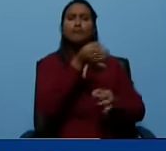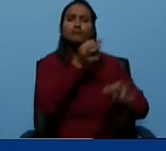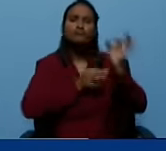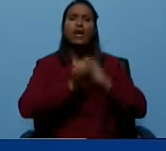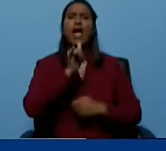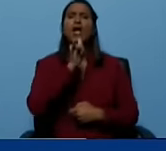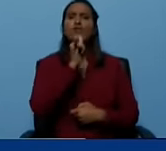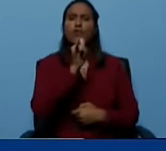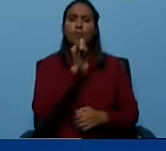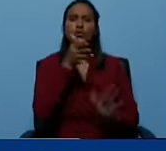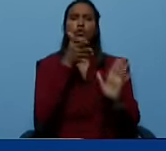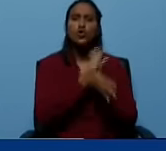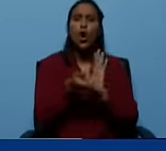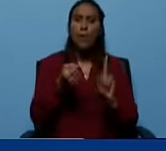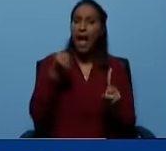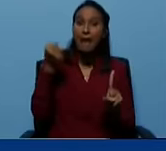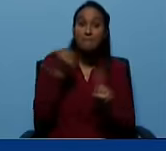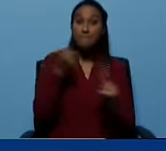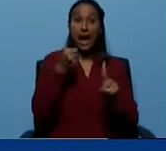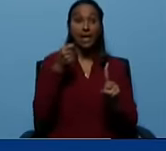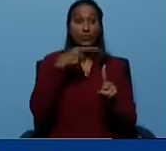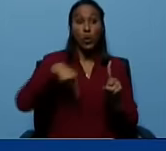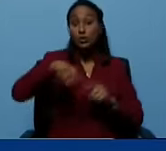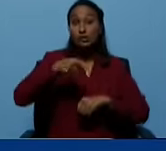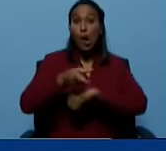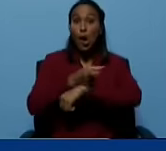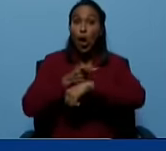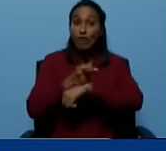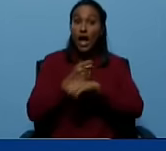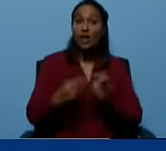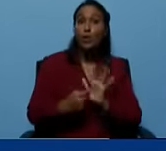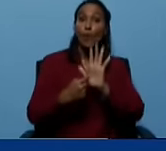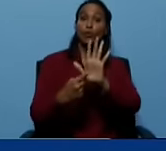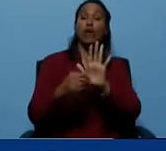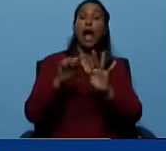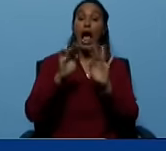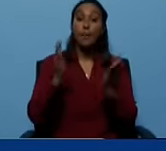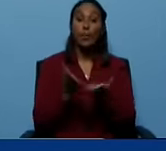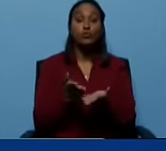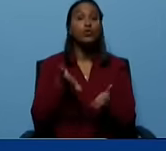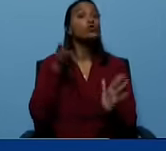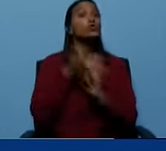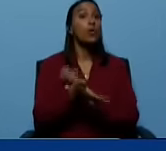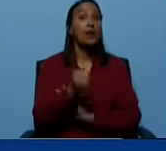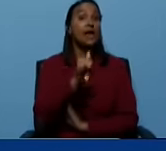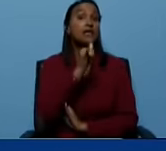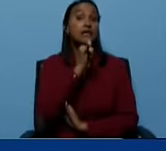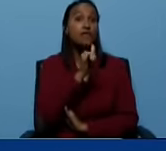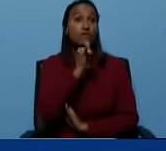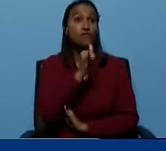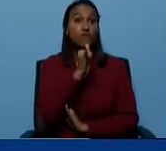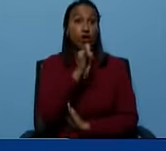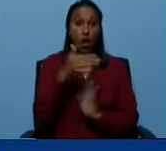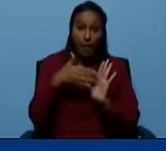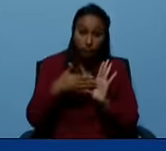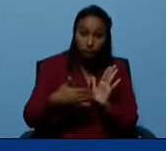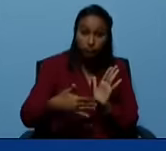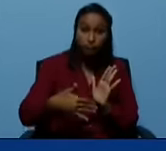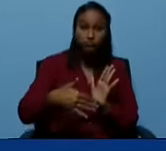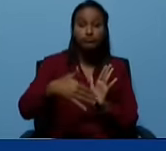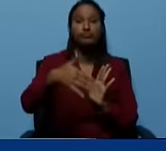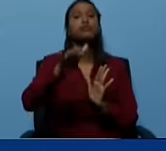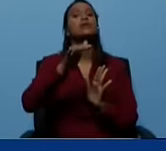imagen de su gobierno y especialmente cuando se espera en septiembre un nuevo informe de la Comisión de Verificación de los